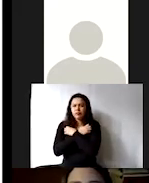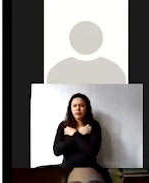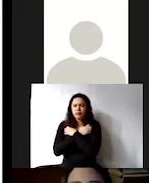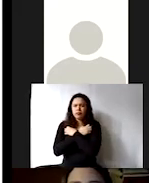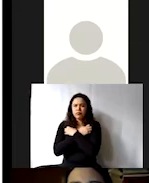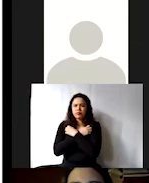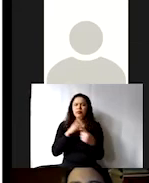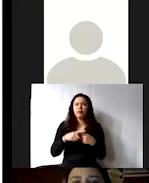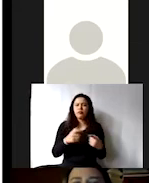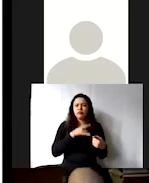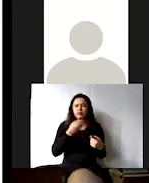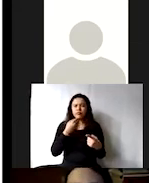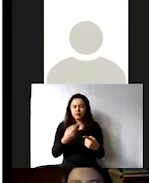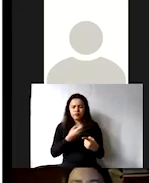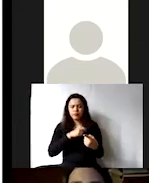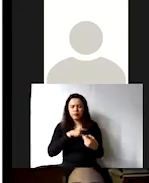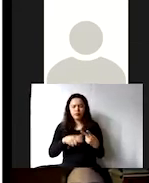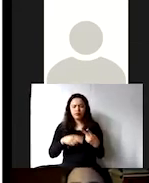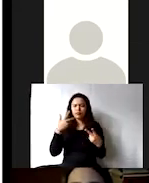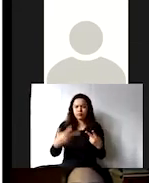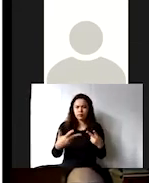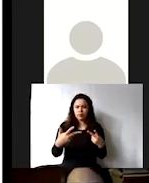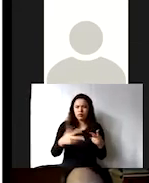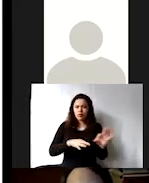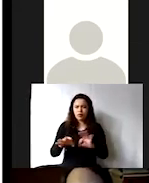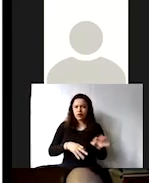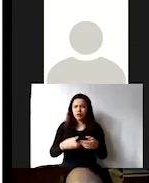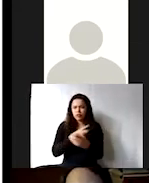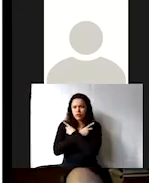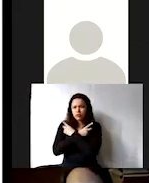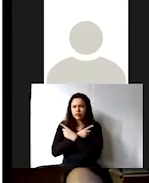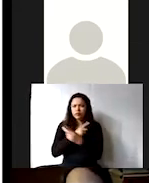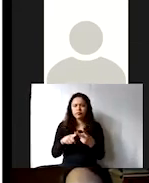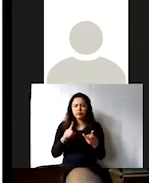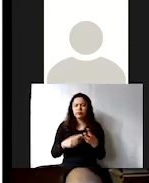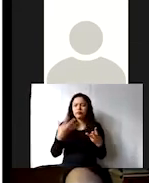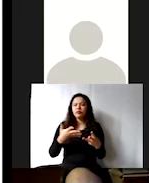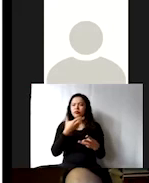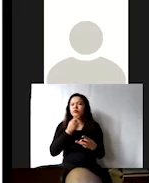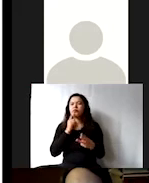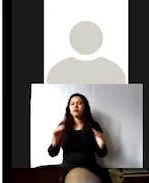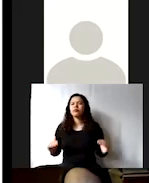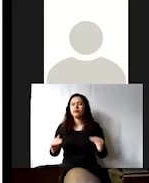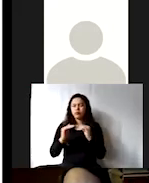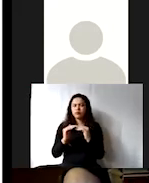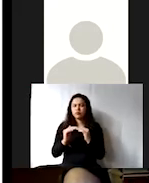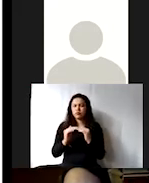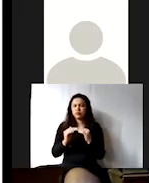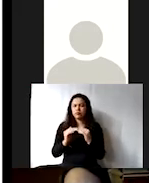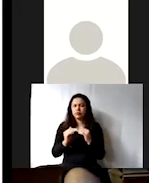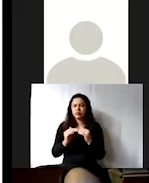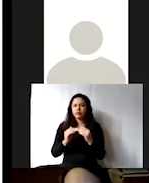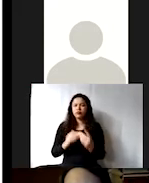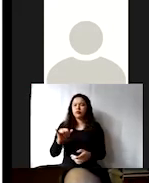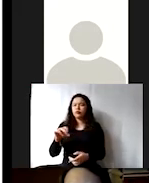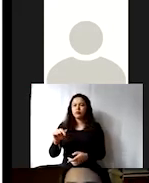salud y bienestar, 8, trabajo digno, 5, equidad de género, pero de ahí ya el seguimiento de indicadores